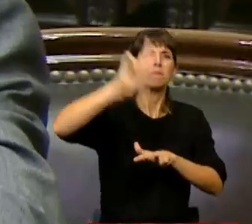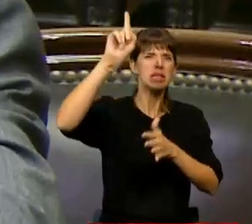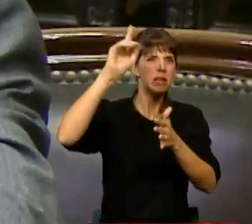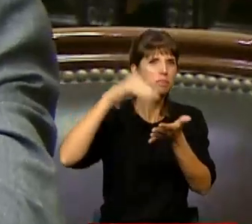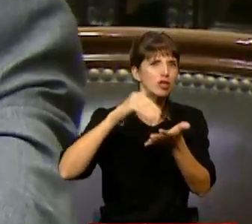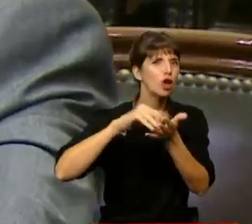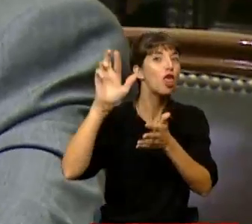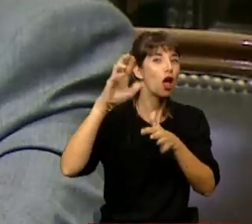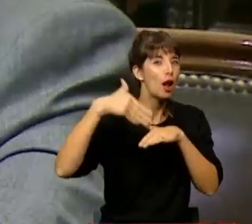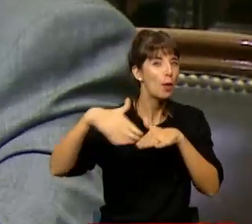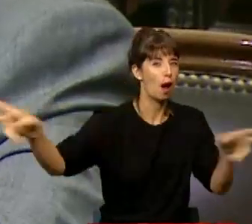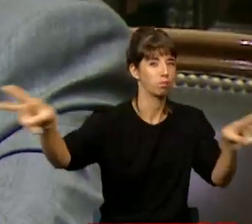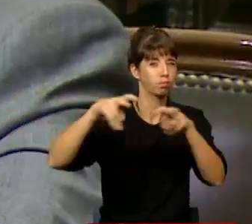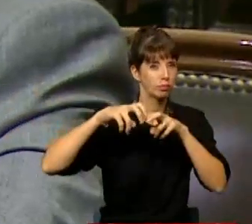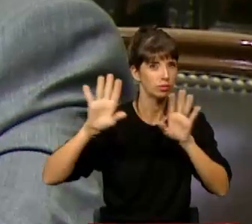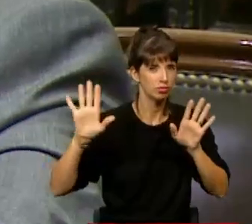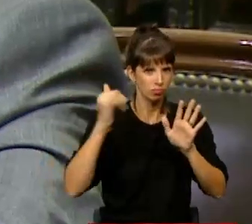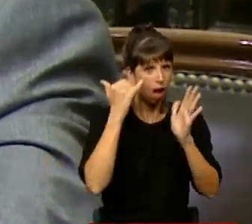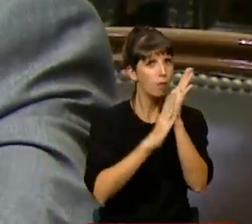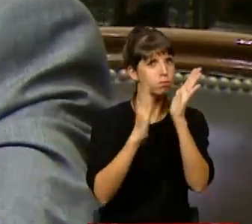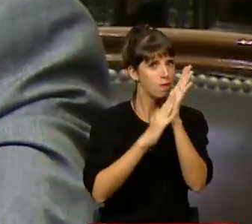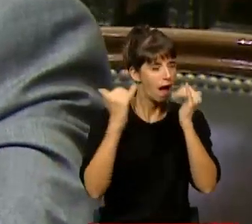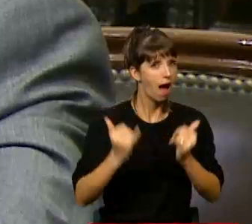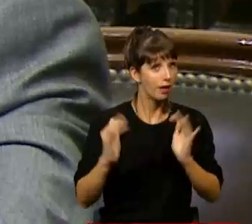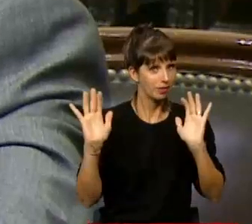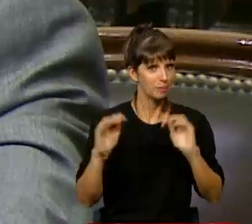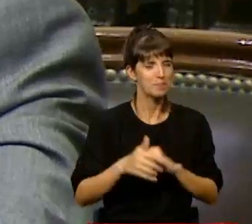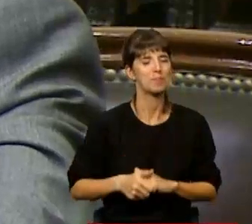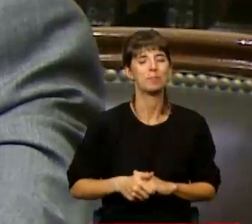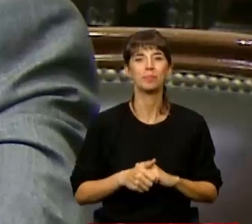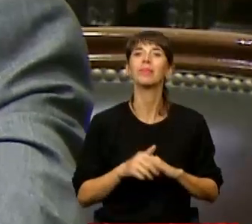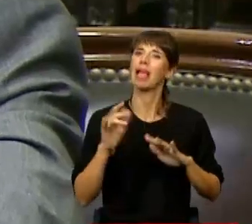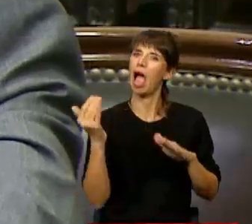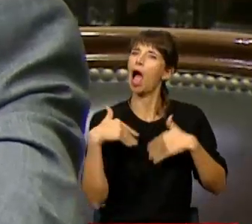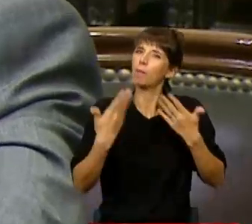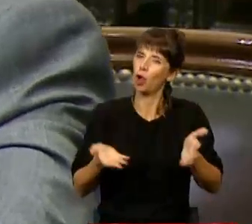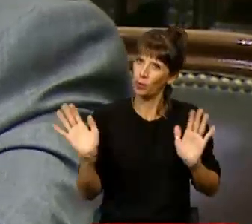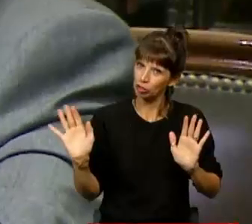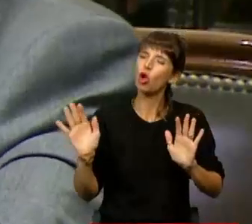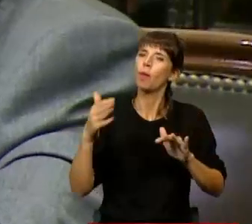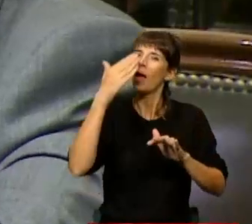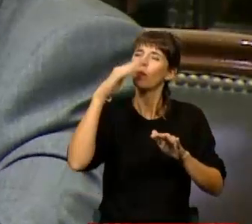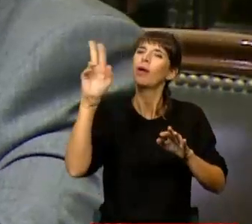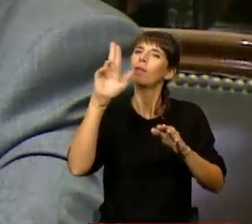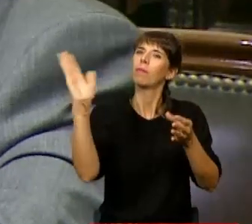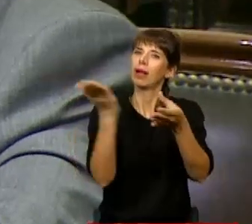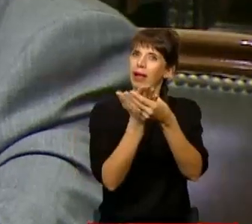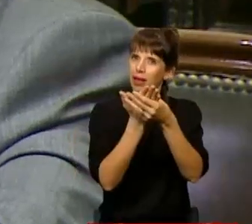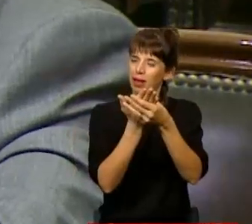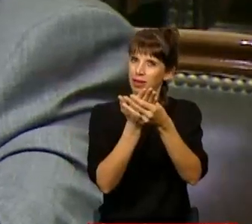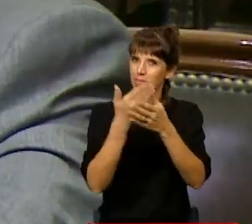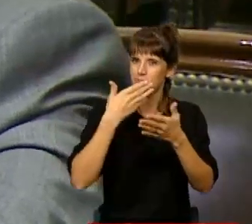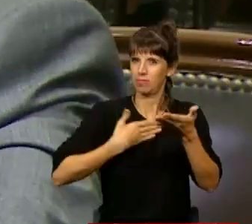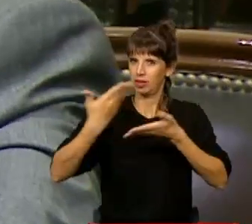de dólares. Todo lo que estoy diciendo está documentado. Y dicho sea de paso, señor presidente, voy a poder pedir insertar la documentación que